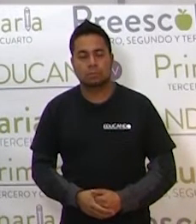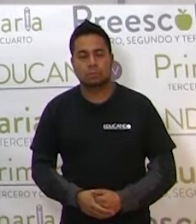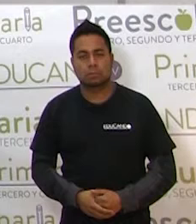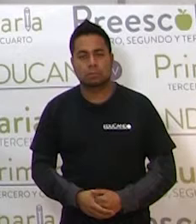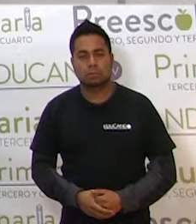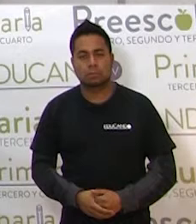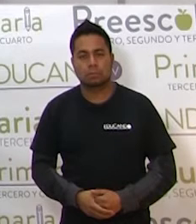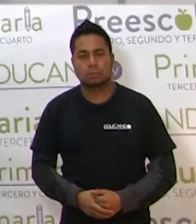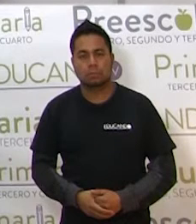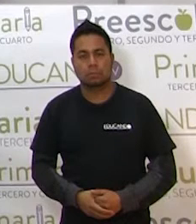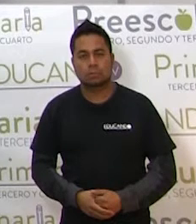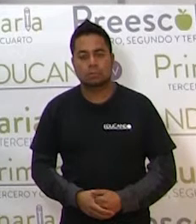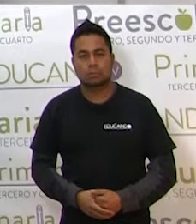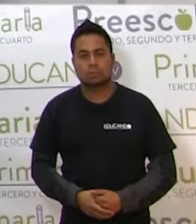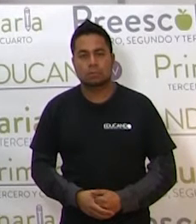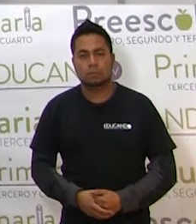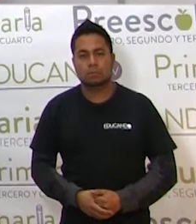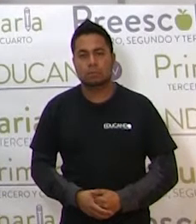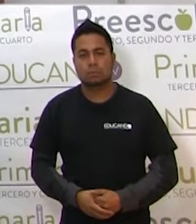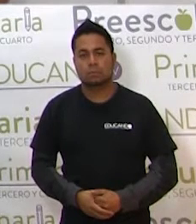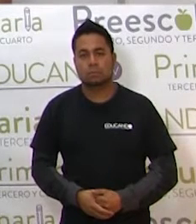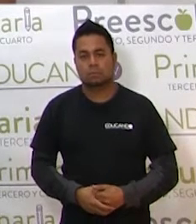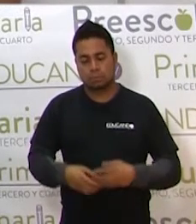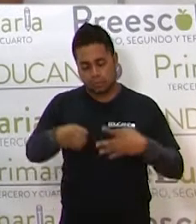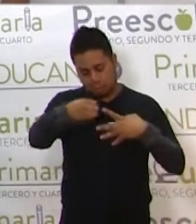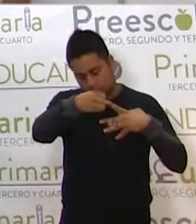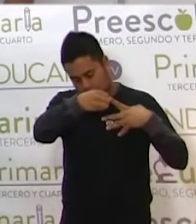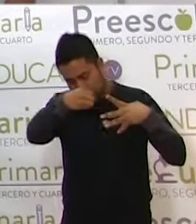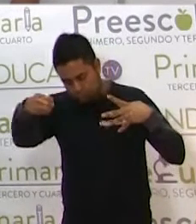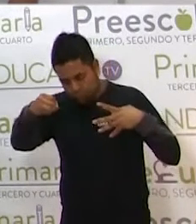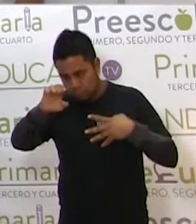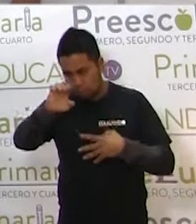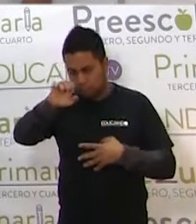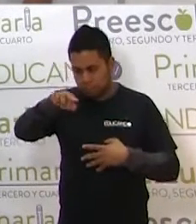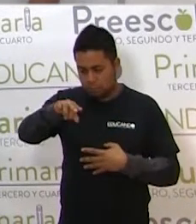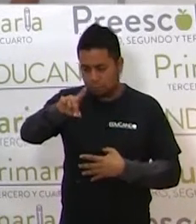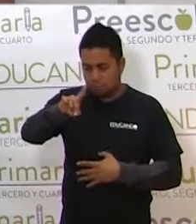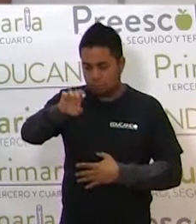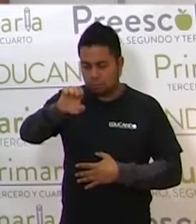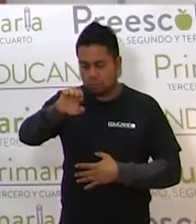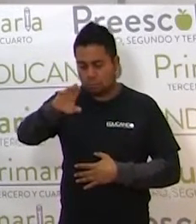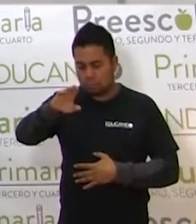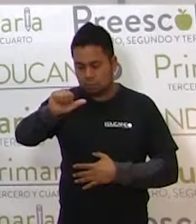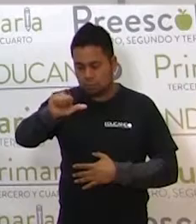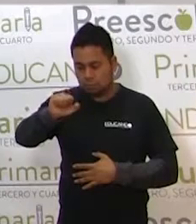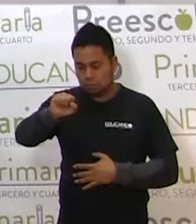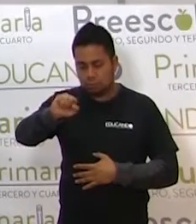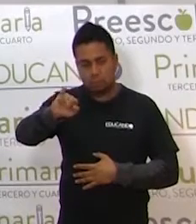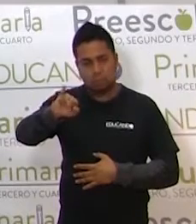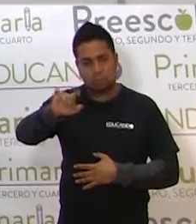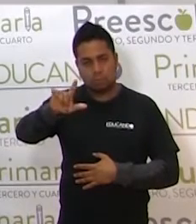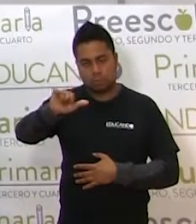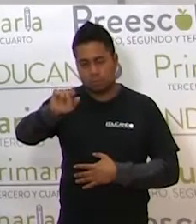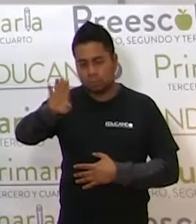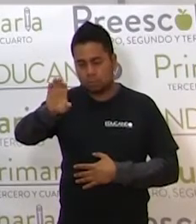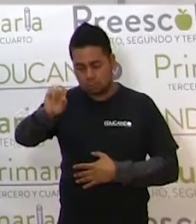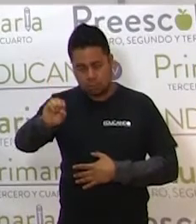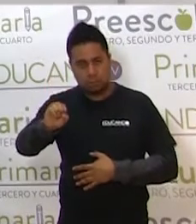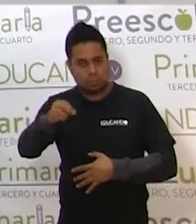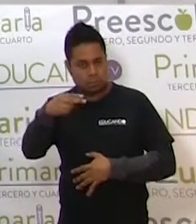de acá si la hago bien en de casi